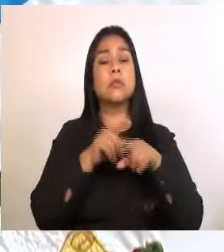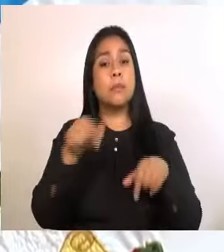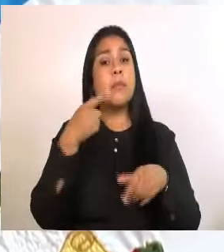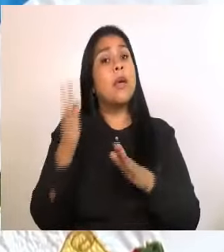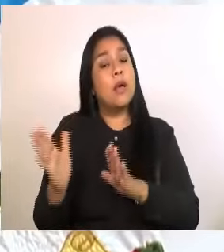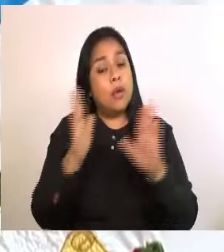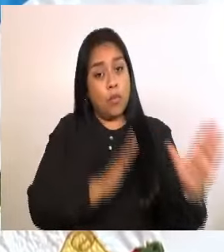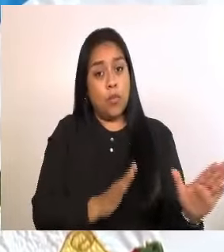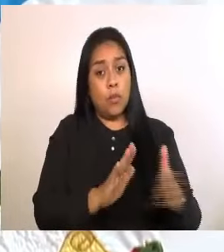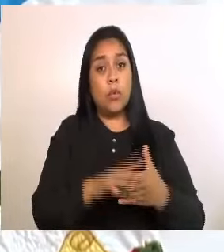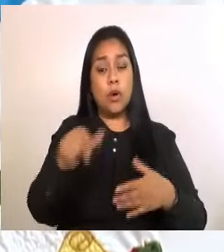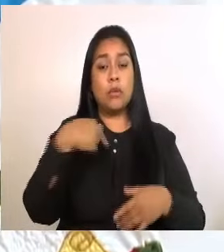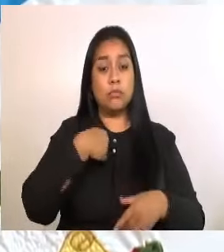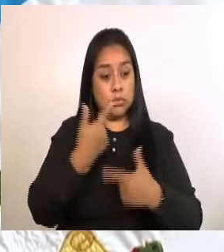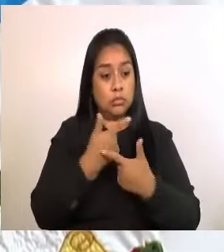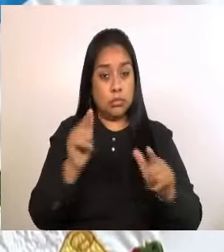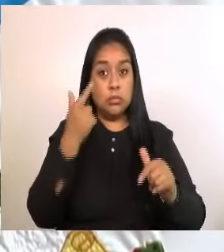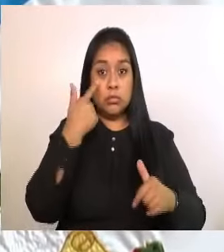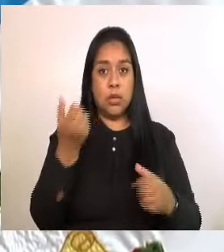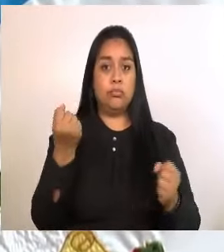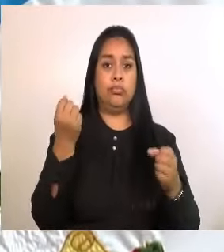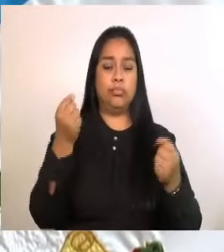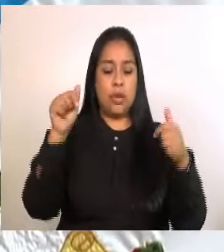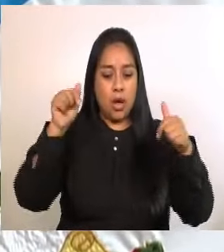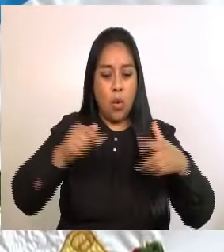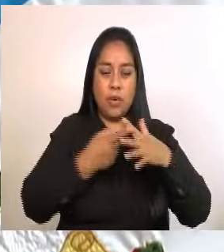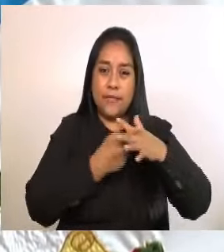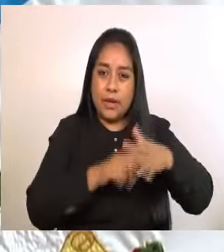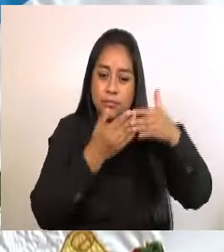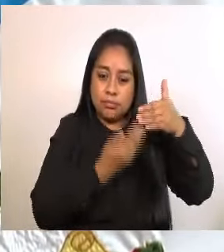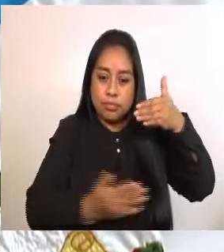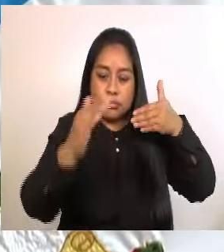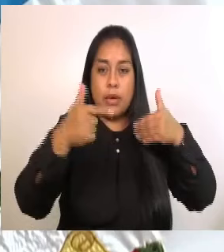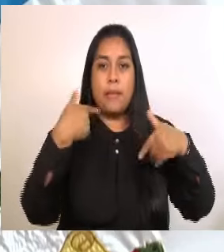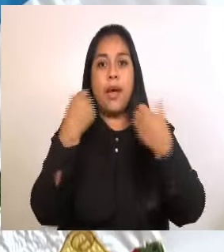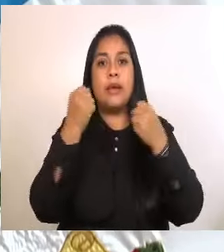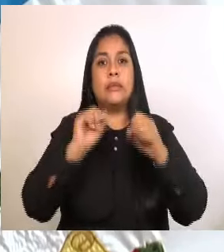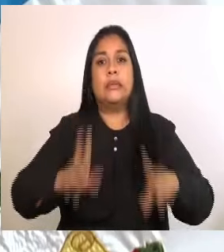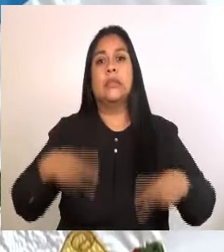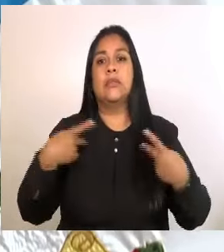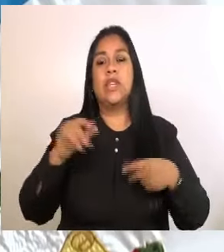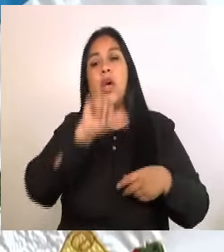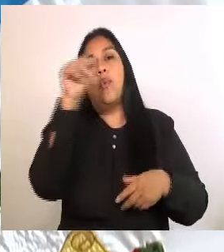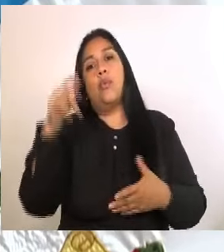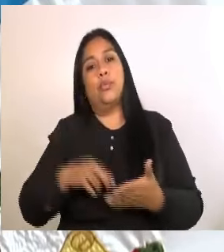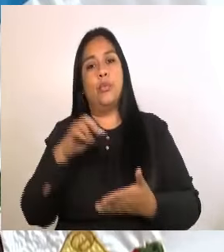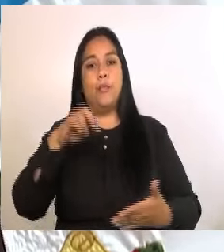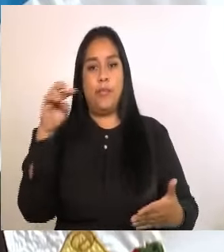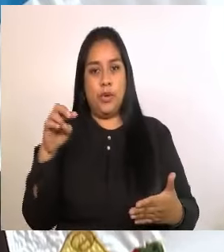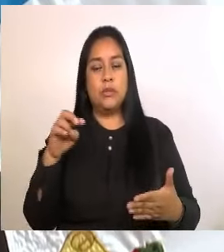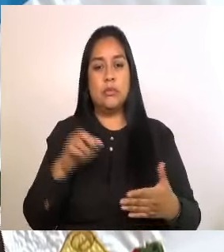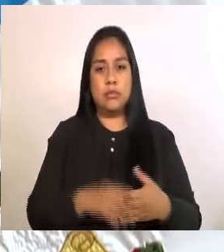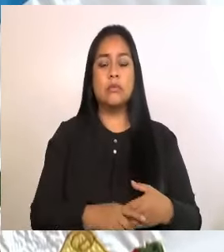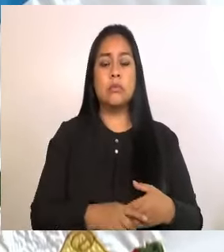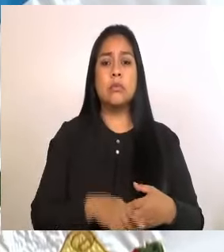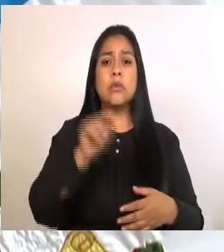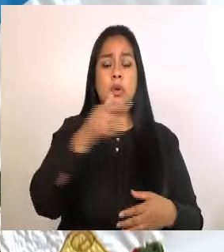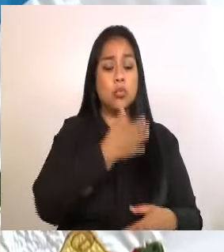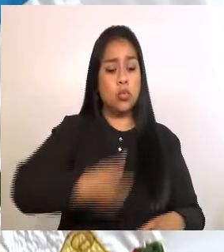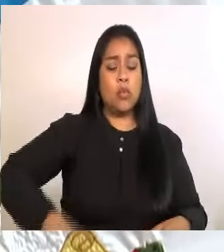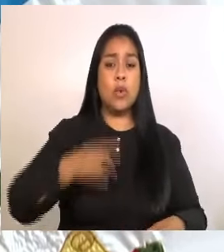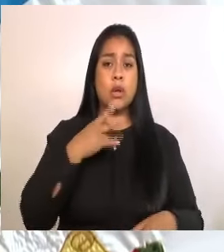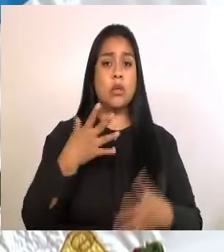Ahora, los liberados comienzan la difícil tarea de reconstruir sus vidas en otro país. Los gobiernos